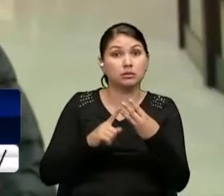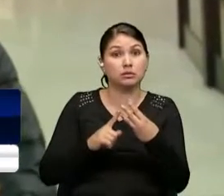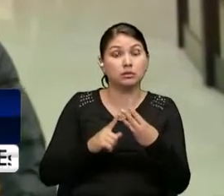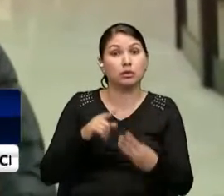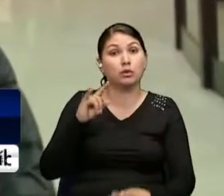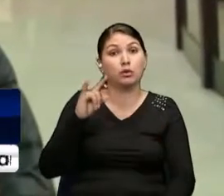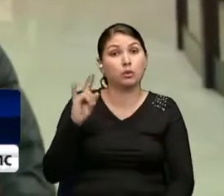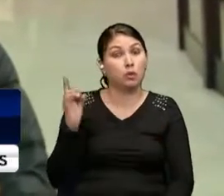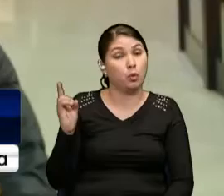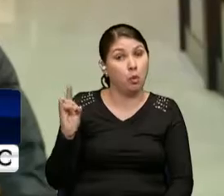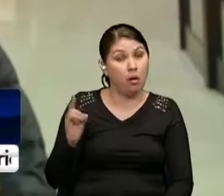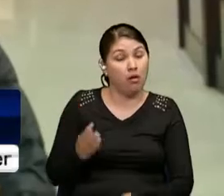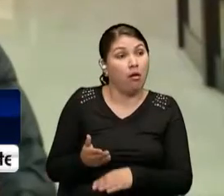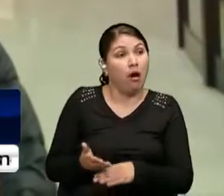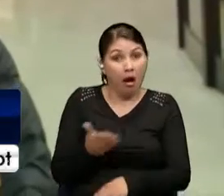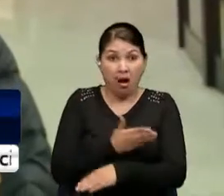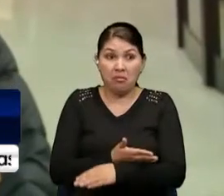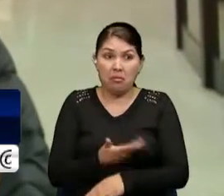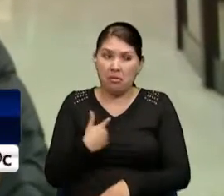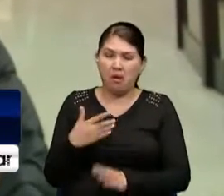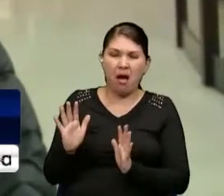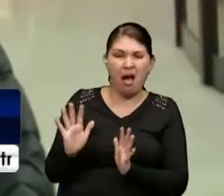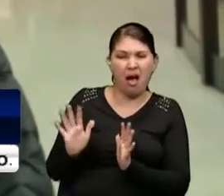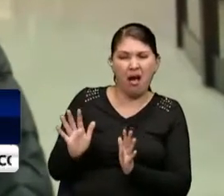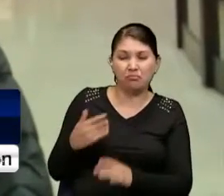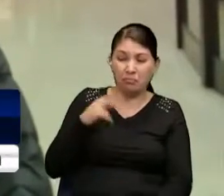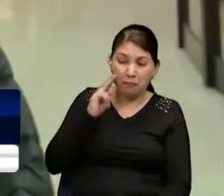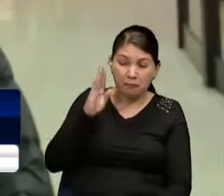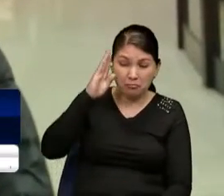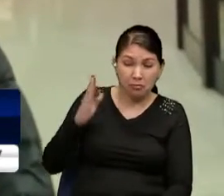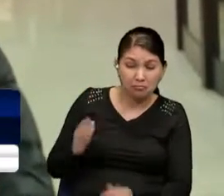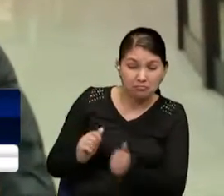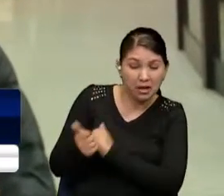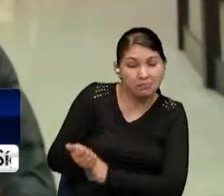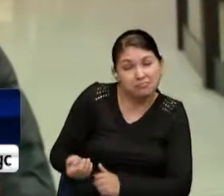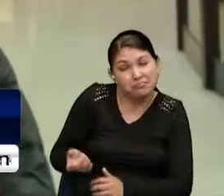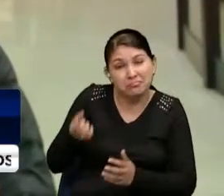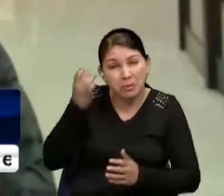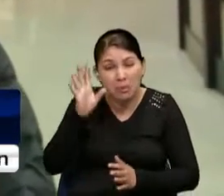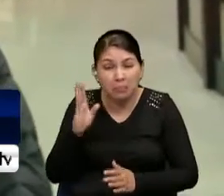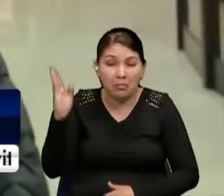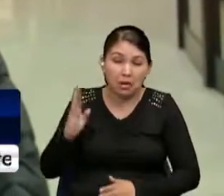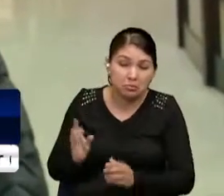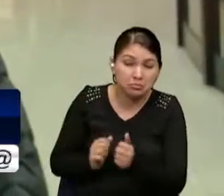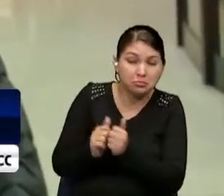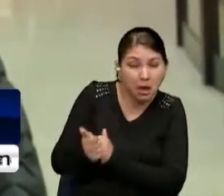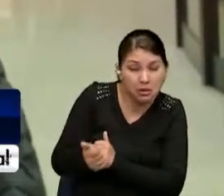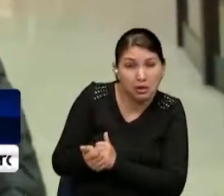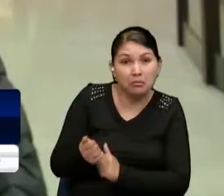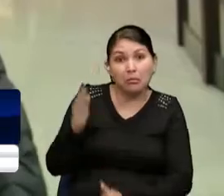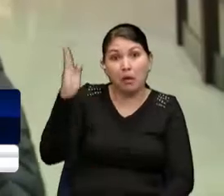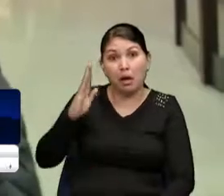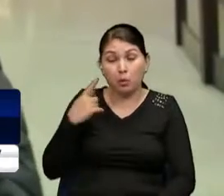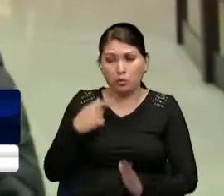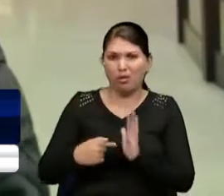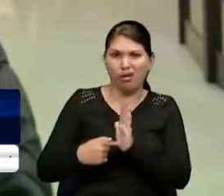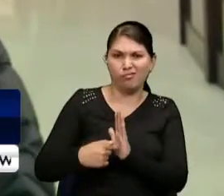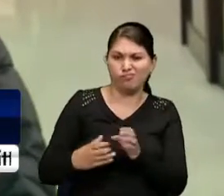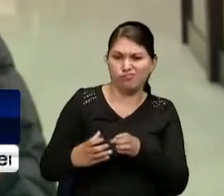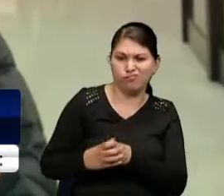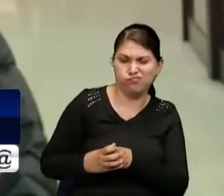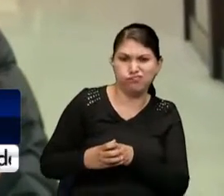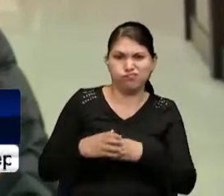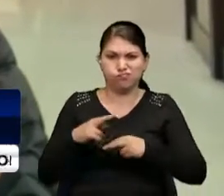uruguay la verdad es que yo antes no le veía mucho futuro tampoco de pronto poquito más a brasil porque brasil demostró estructura